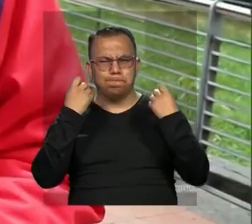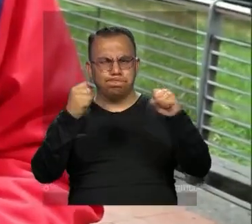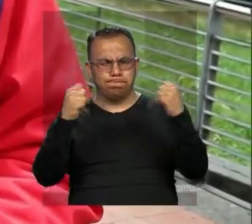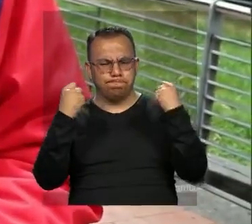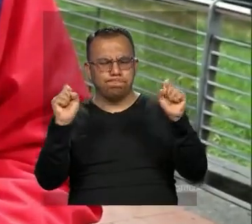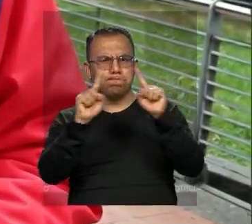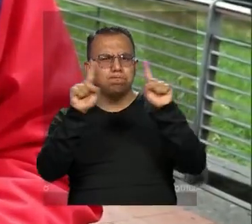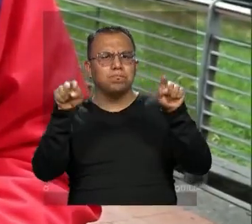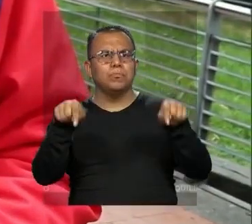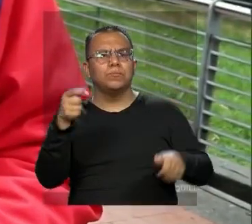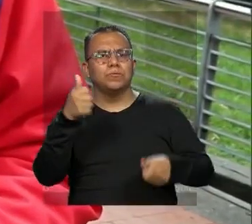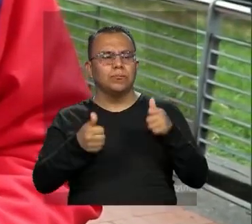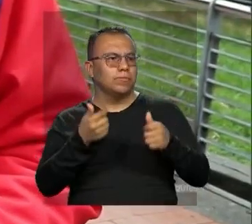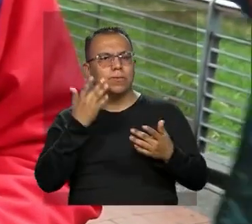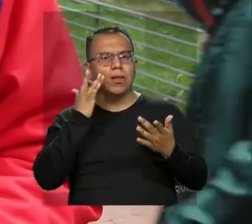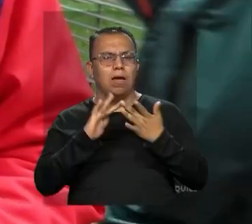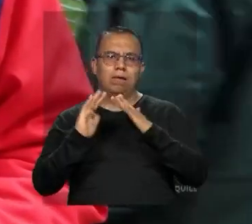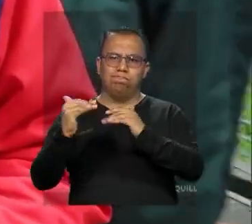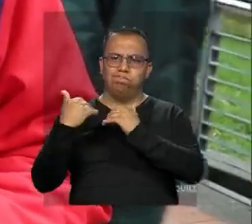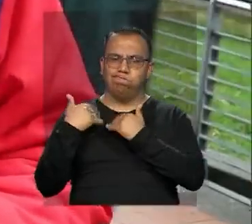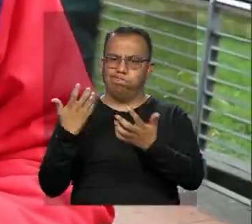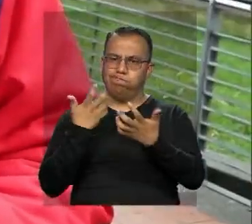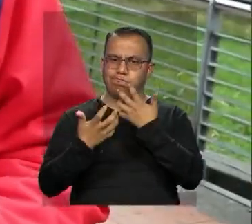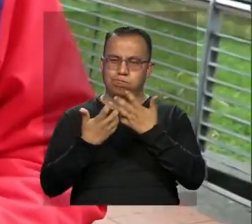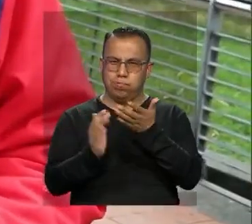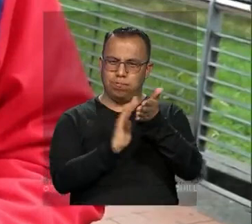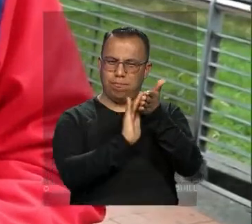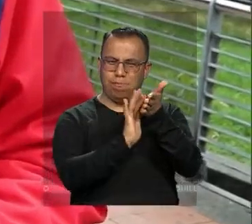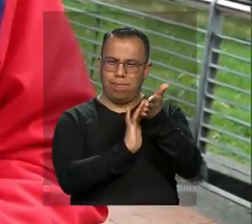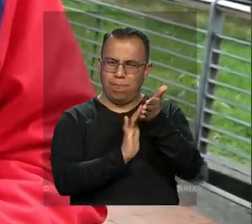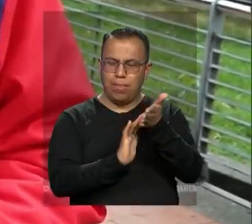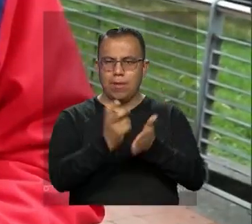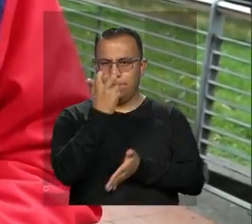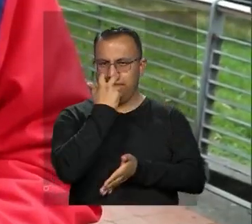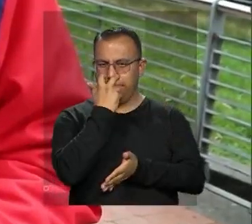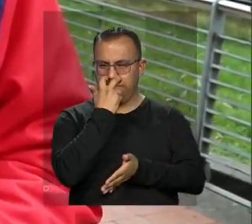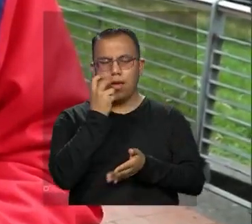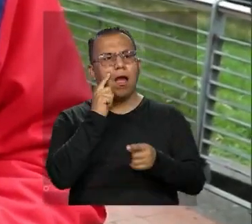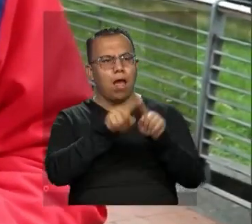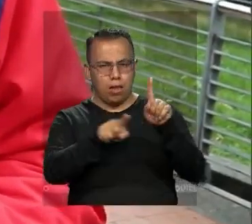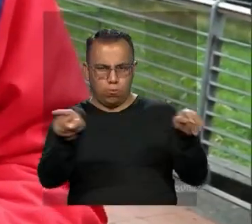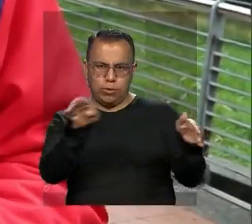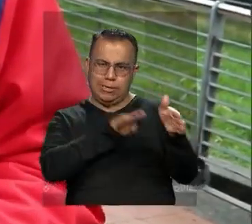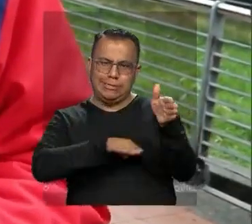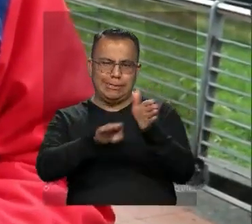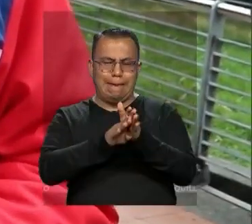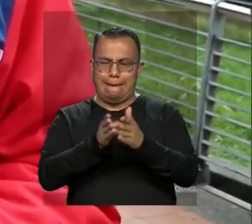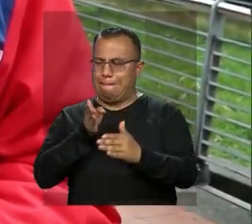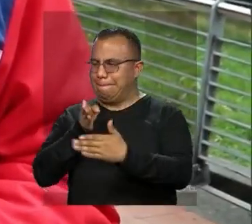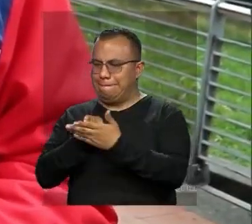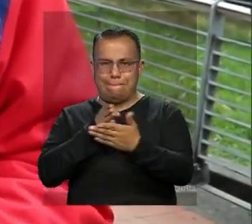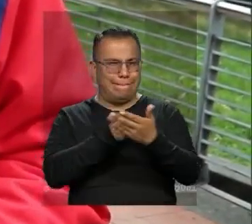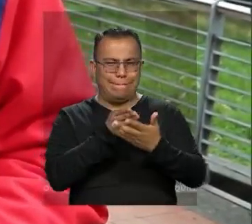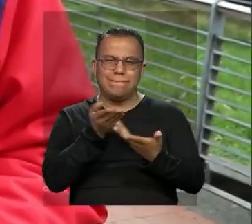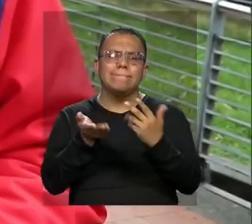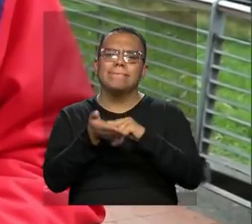el tema de no contar con sistema Braille en distintas estaciones, lo que impide el